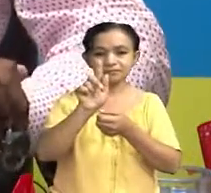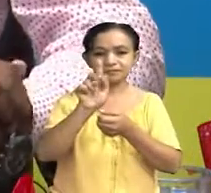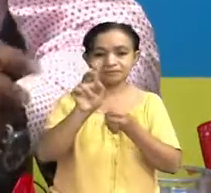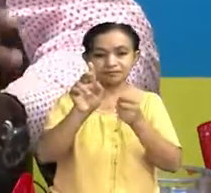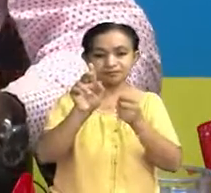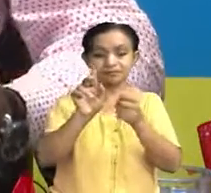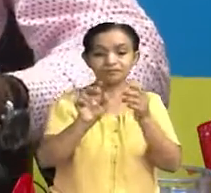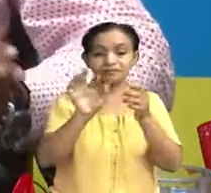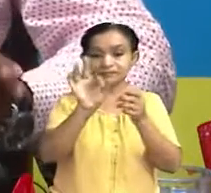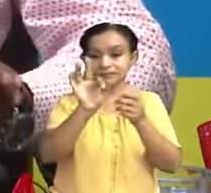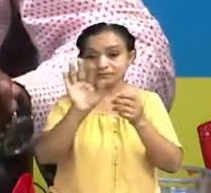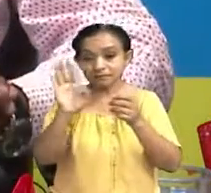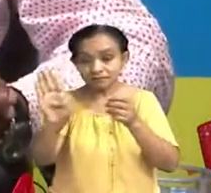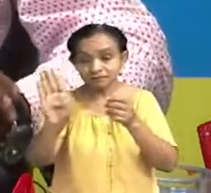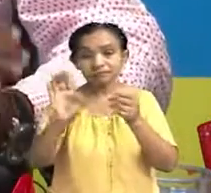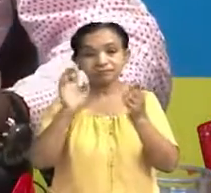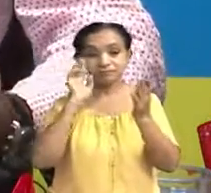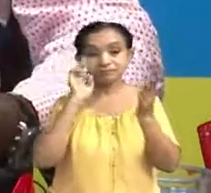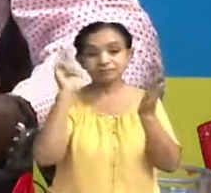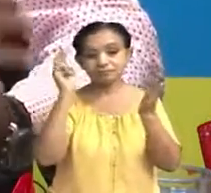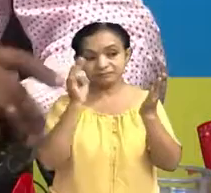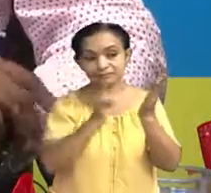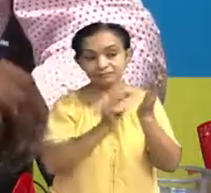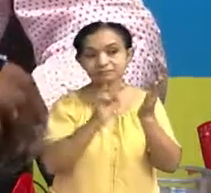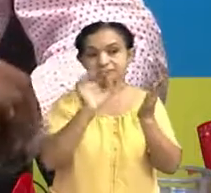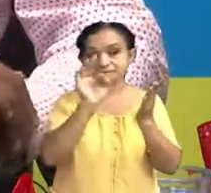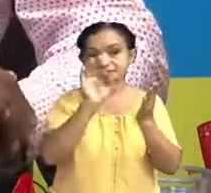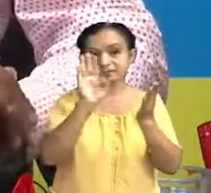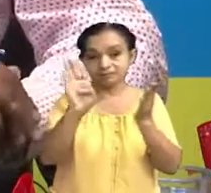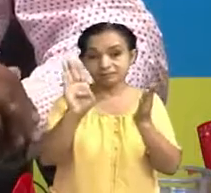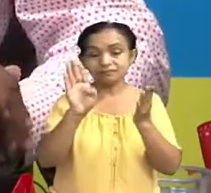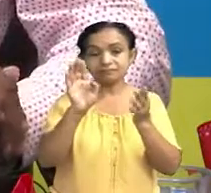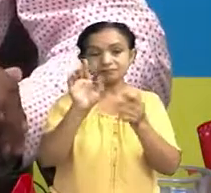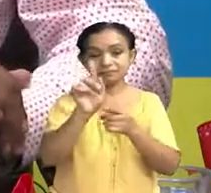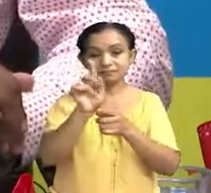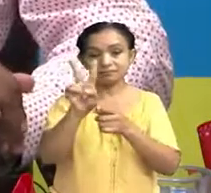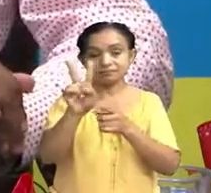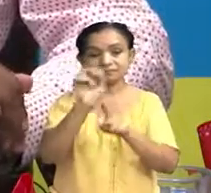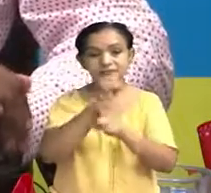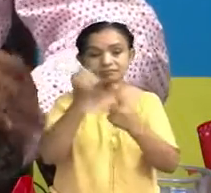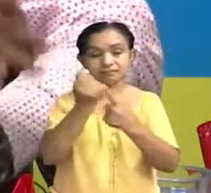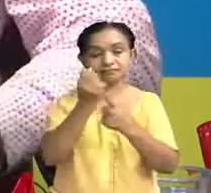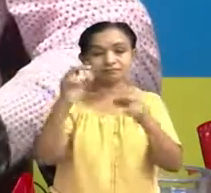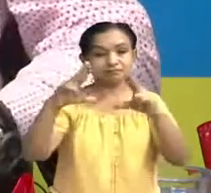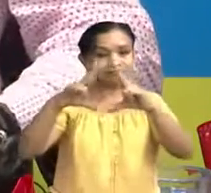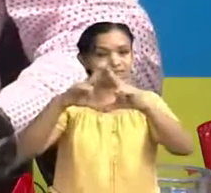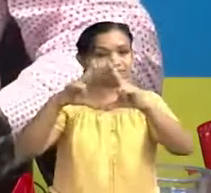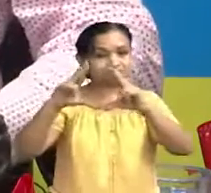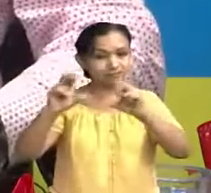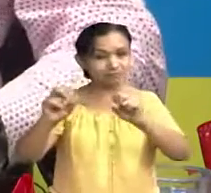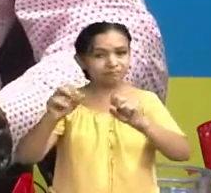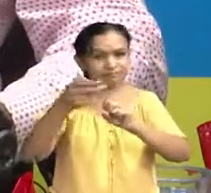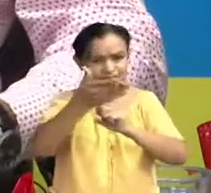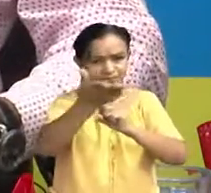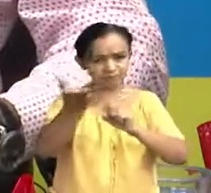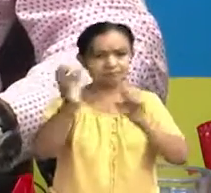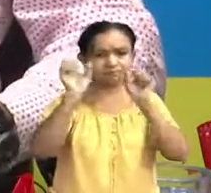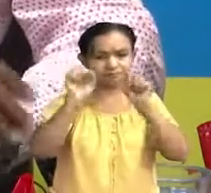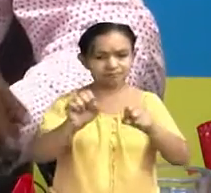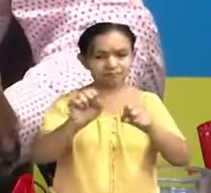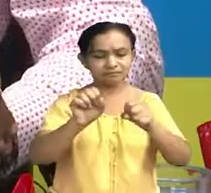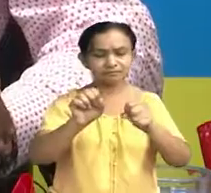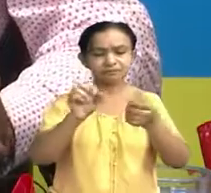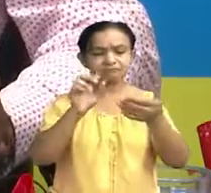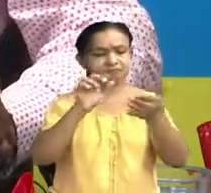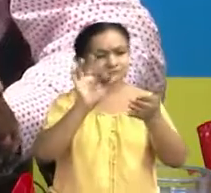social, a través del Facebook. En el Facebook aparecemos como Canal Parlamentario Nicaragua. Usted ingresa en